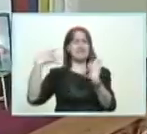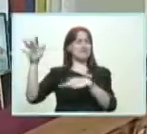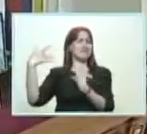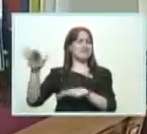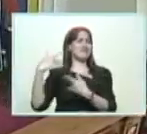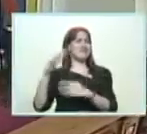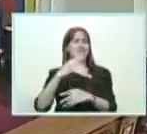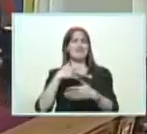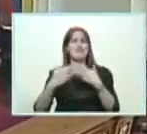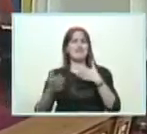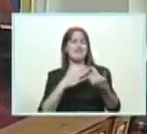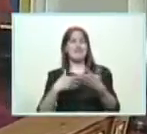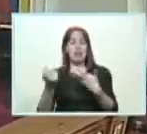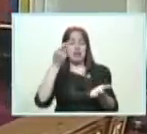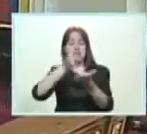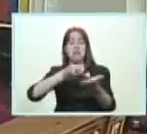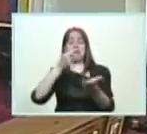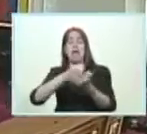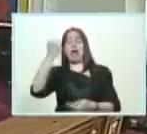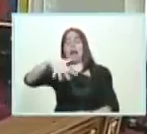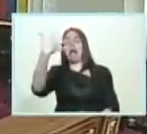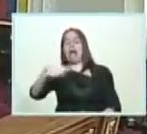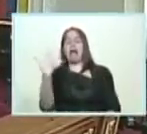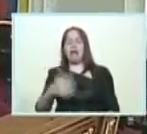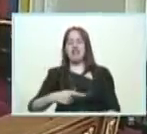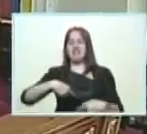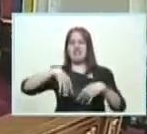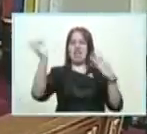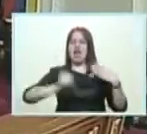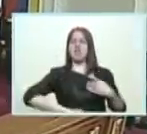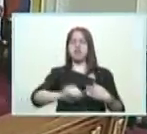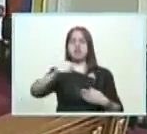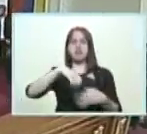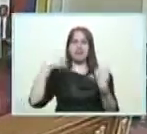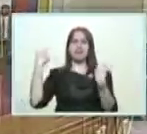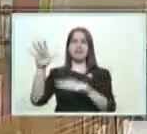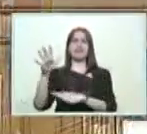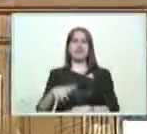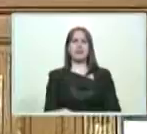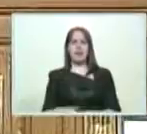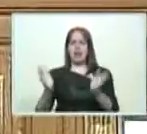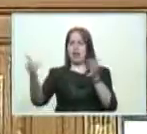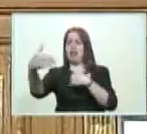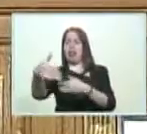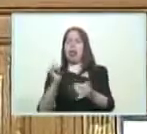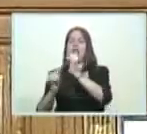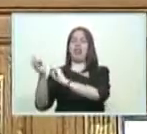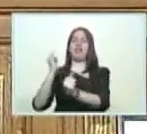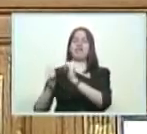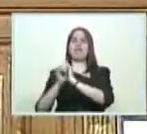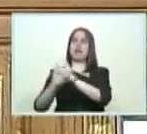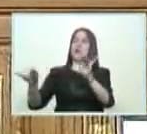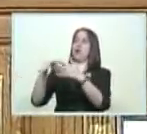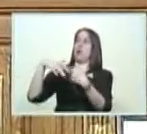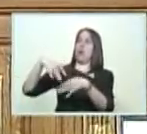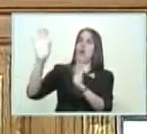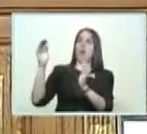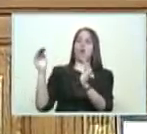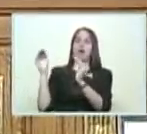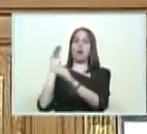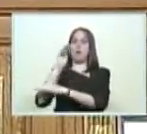la cesárea, porque paga más, y que salga ese muchachito, métalo en un retén, y el niño no cometió ni un delito, ya está en un